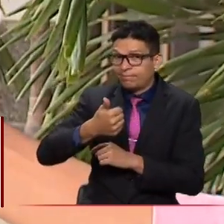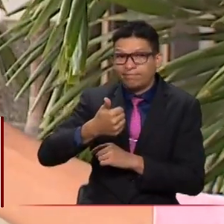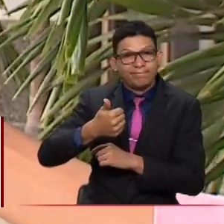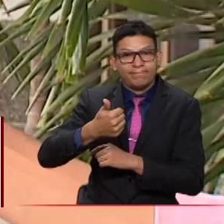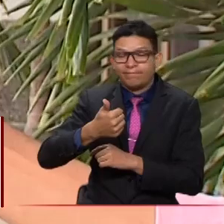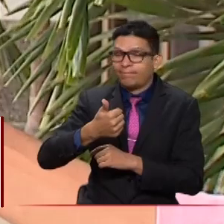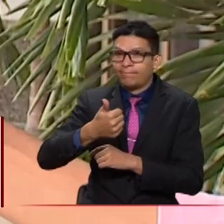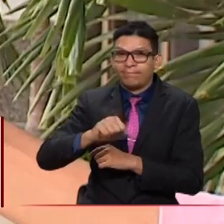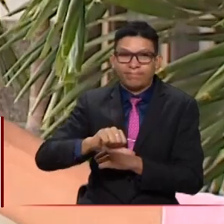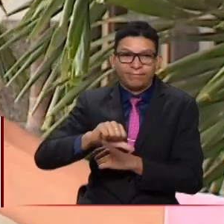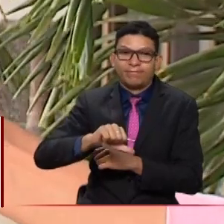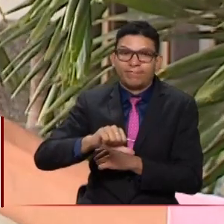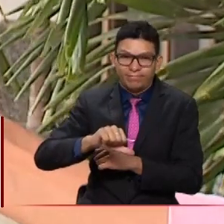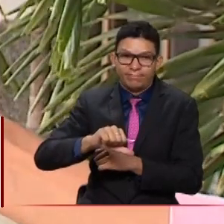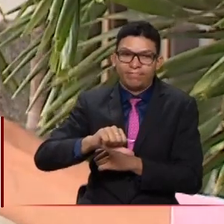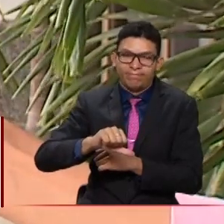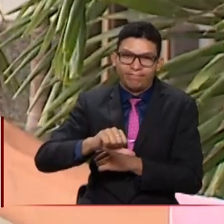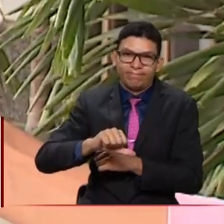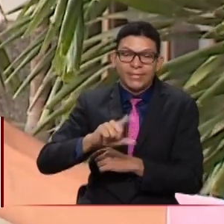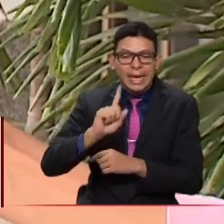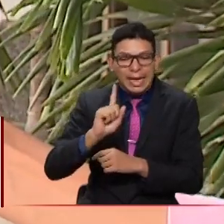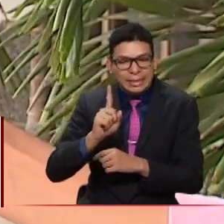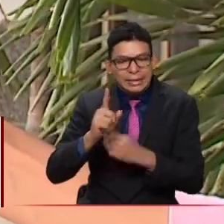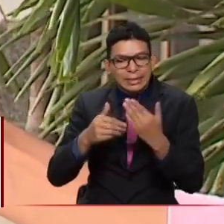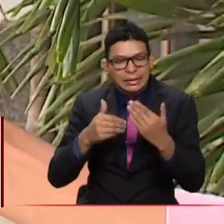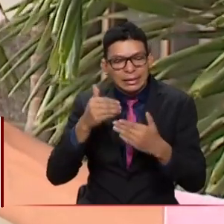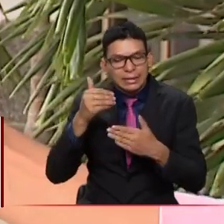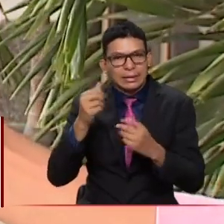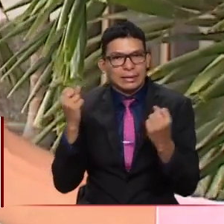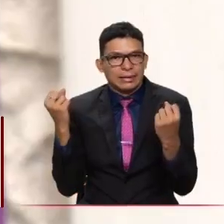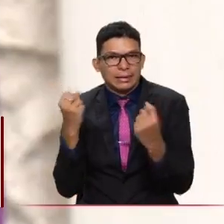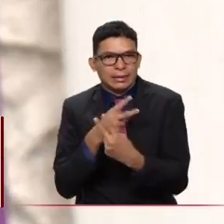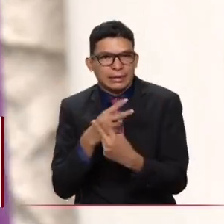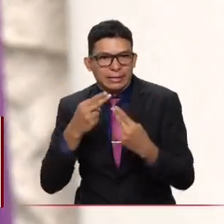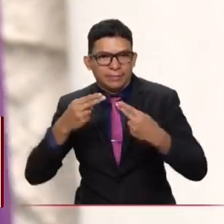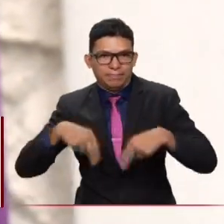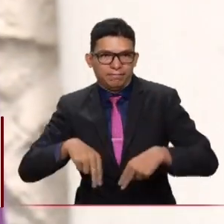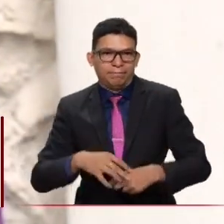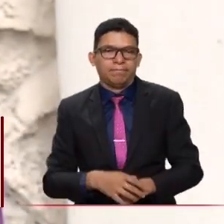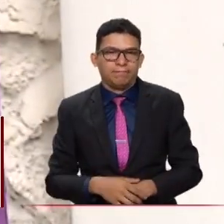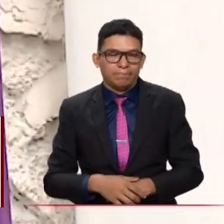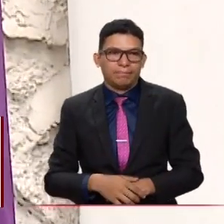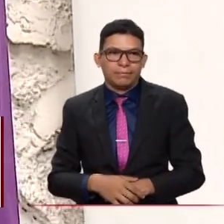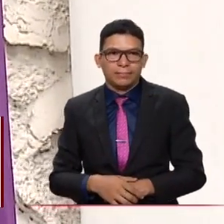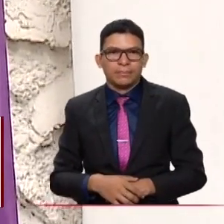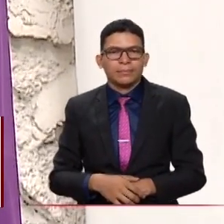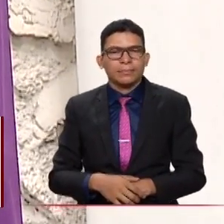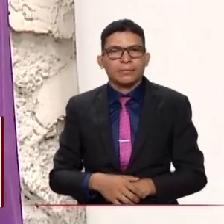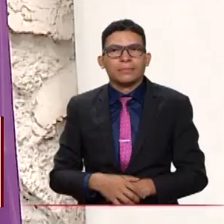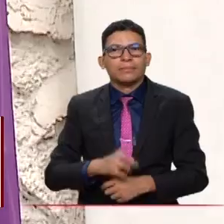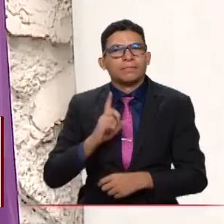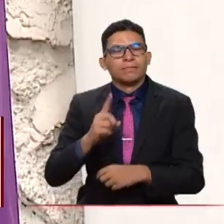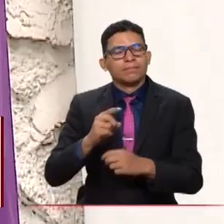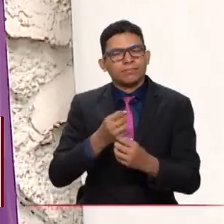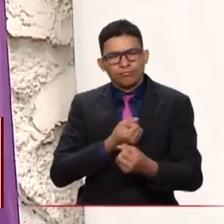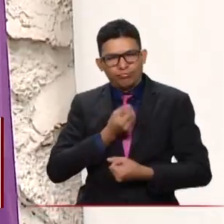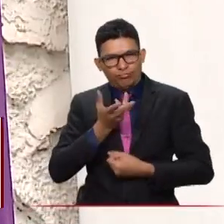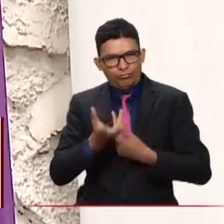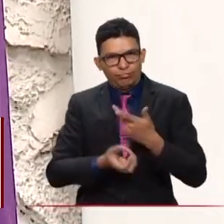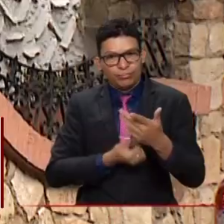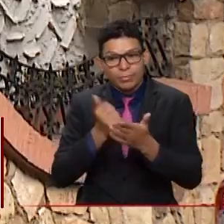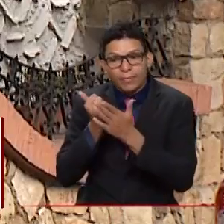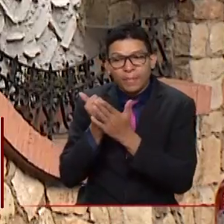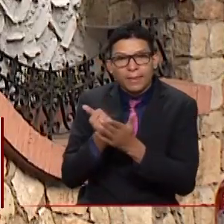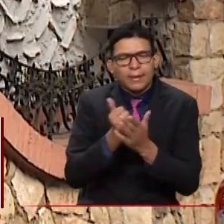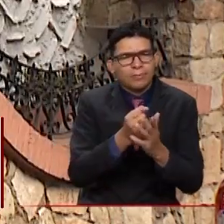adecuados y que ahí inicia o desde ahí parte como tal la violencia basada en género. Según los reportes, con la implementación de estas ayudas